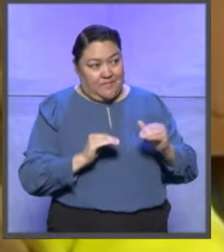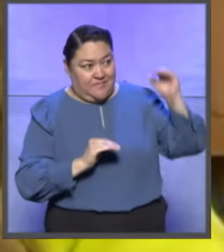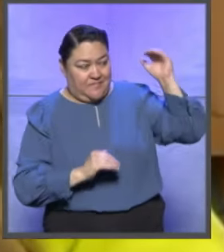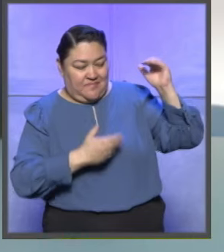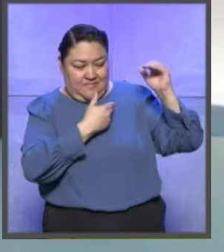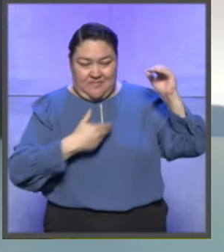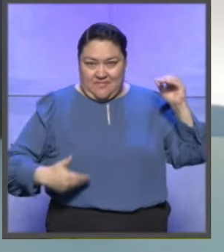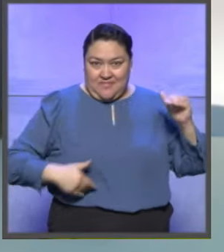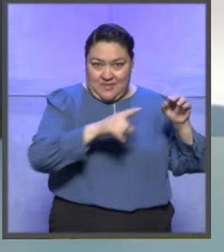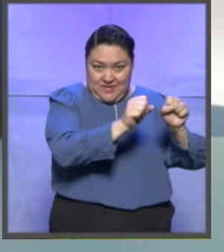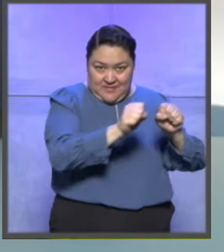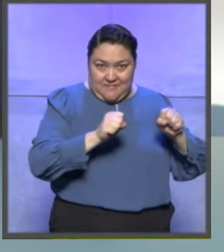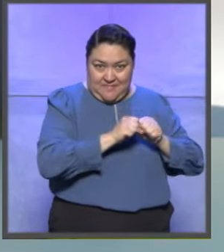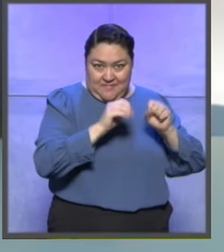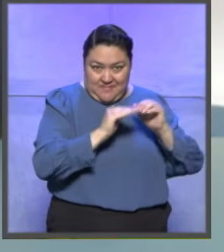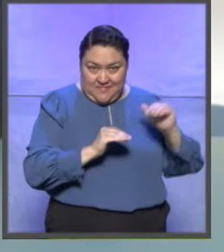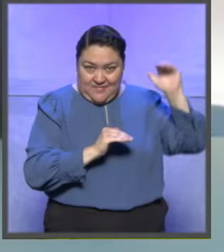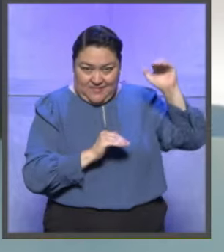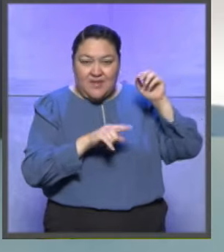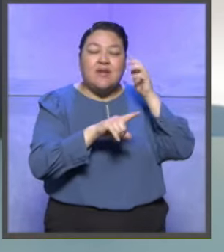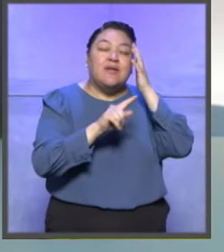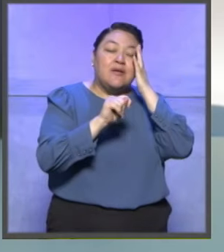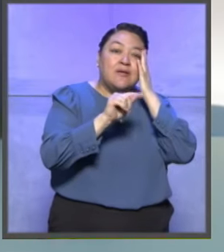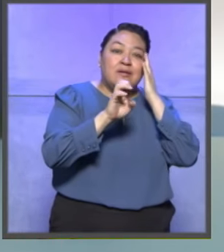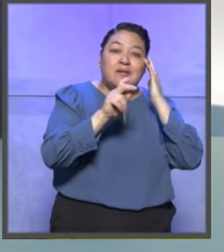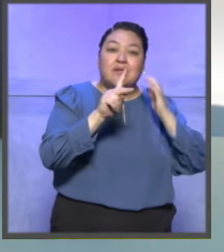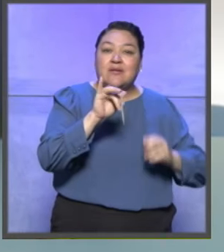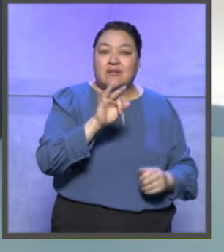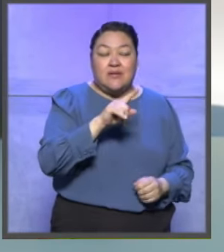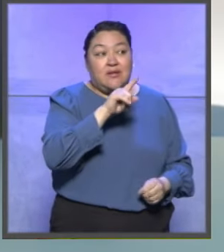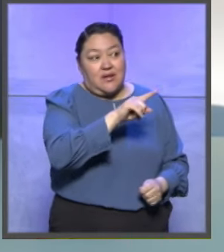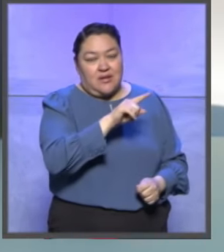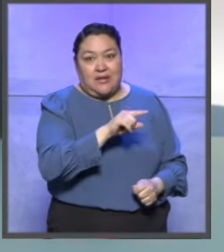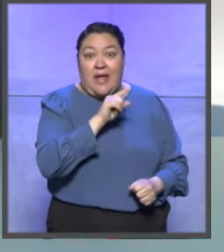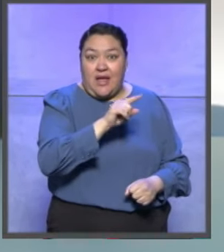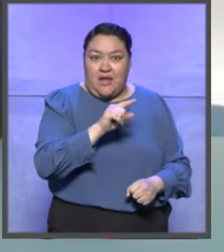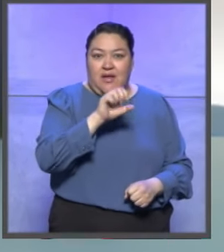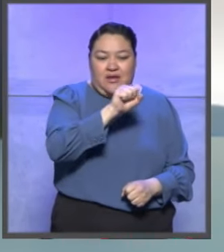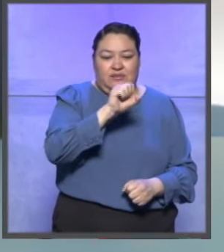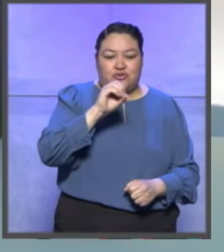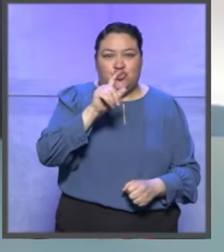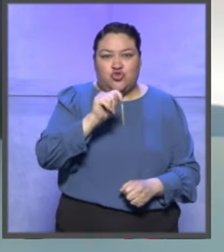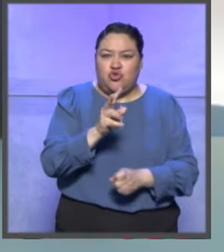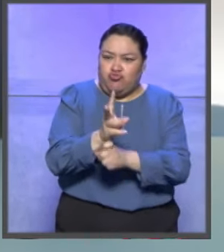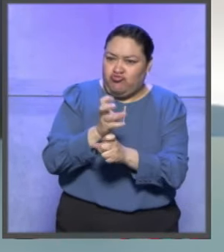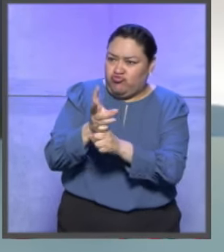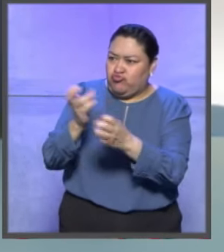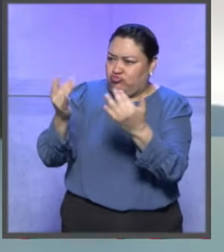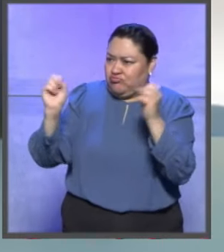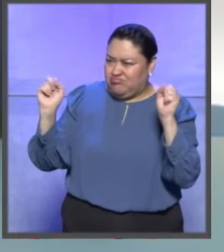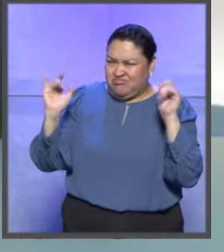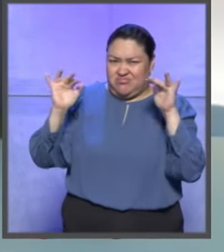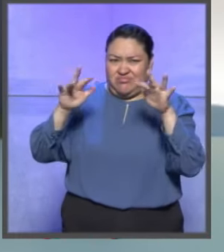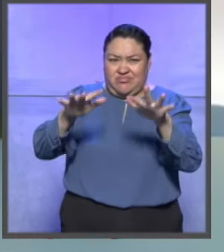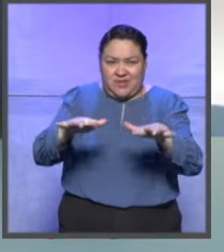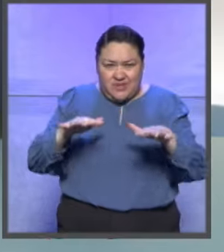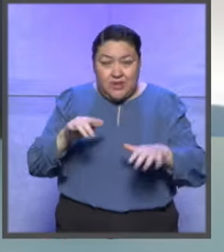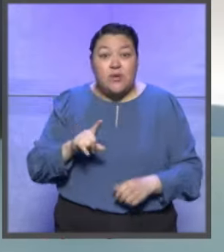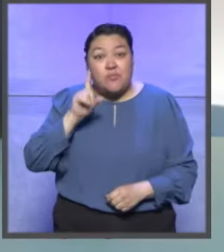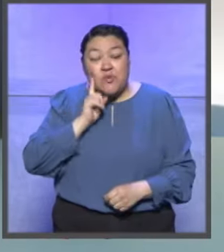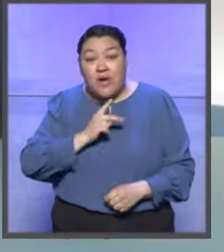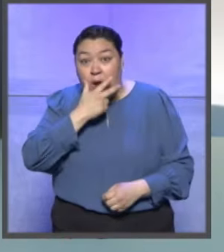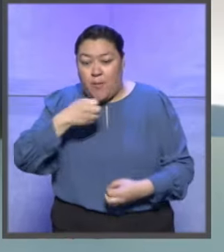magistrada presidenta de la Sala Superior del Tribunal Electoral del Poder Judicial de la Federación de reunir a